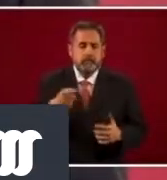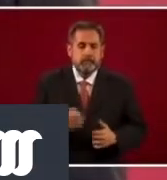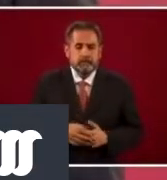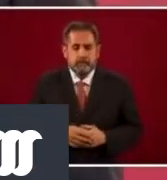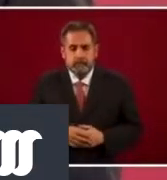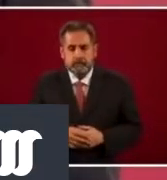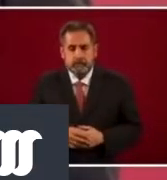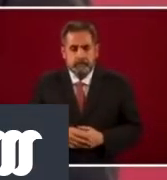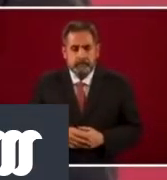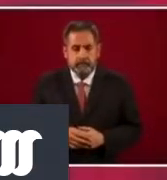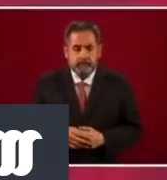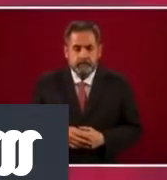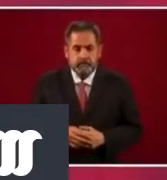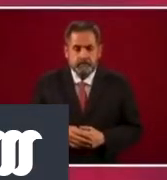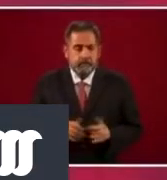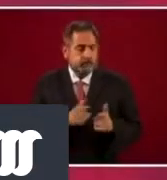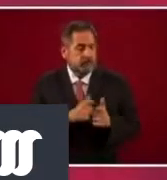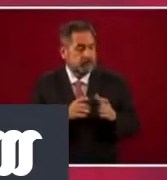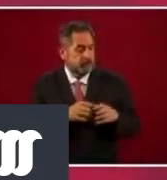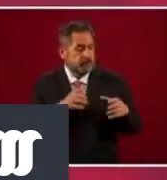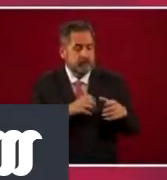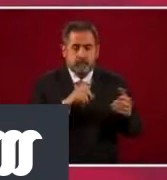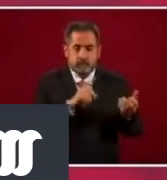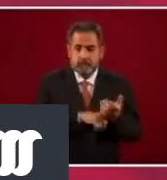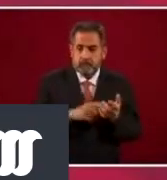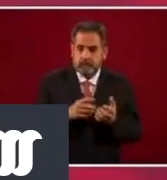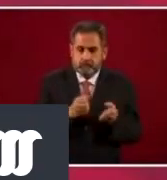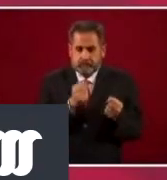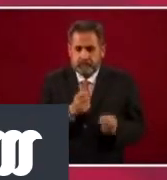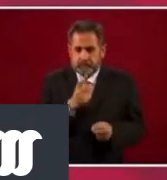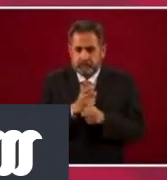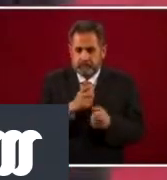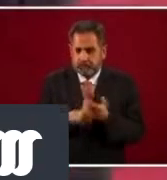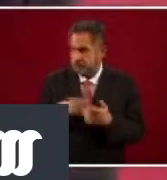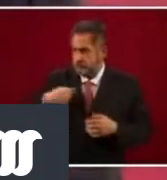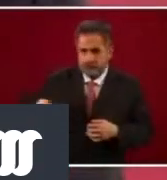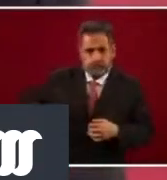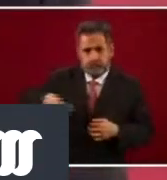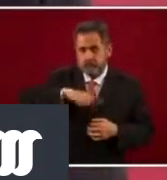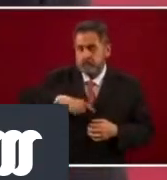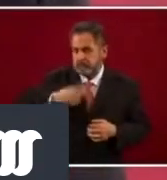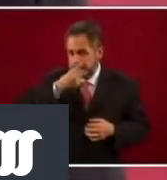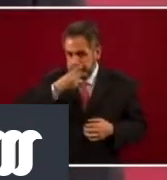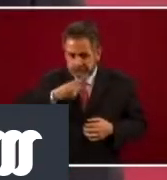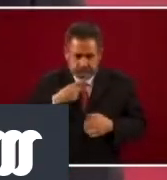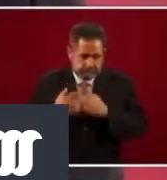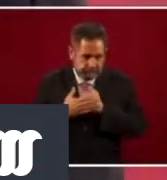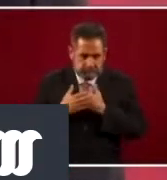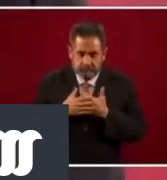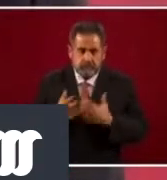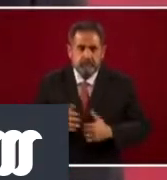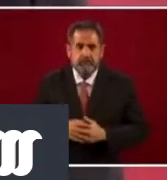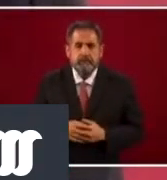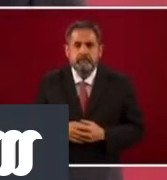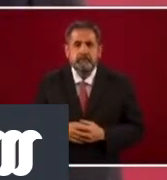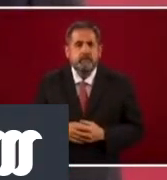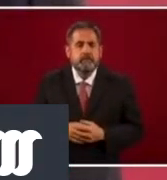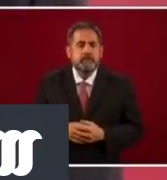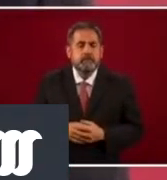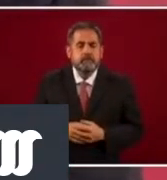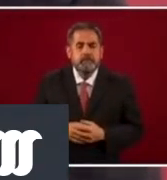del grupo de seguridad del gabinete de seguridad que